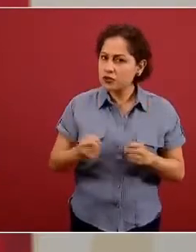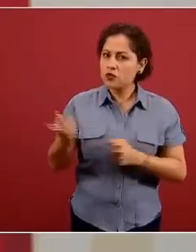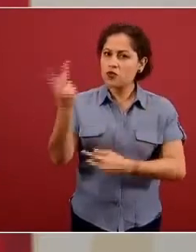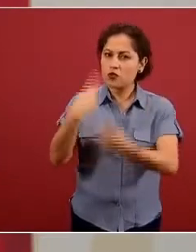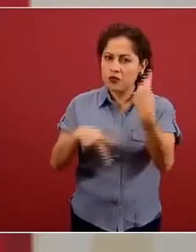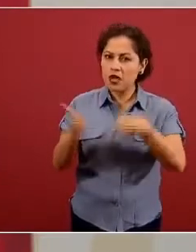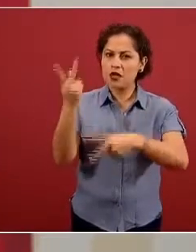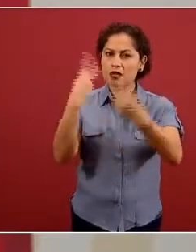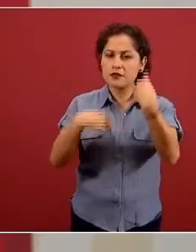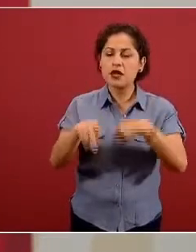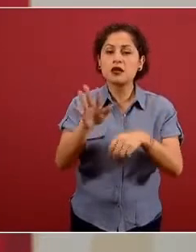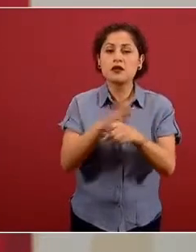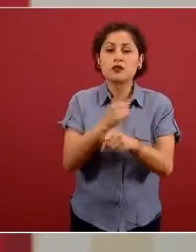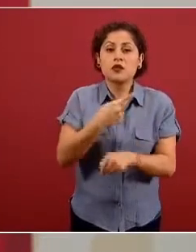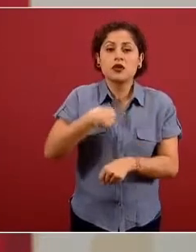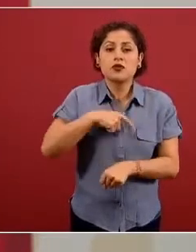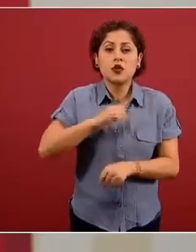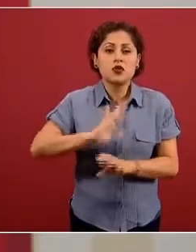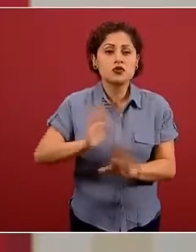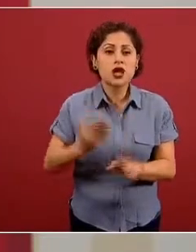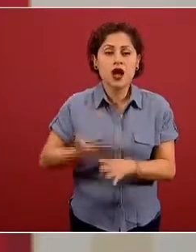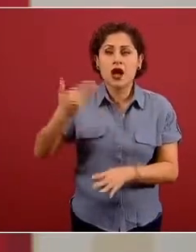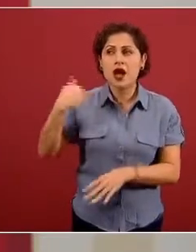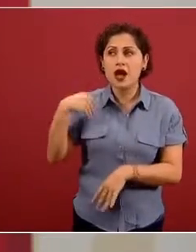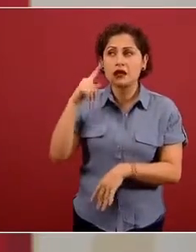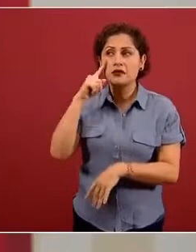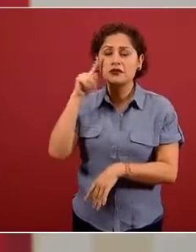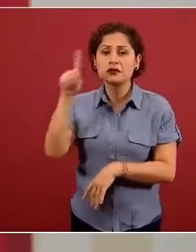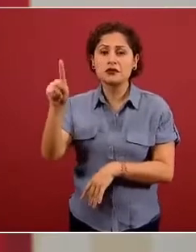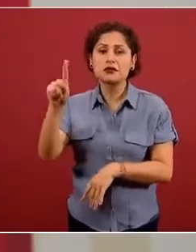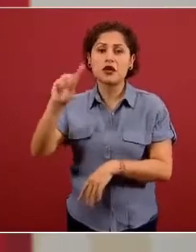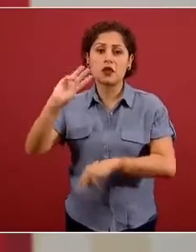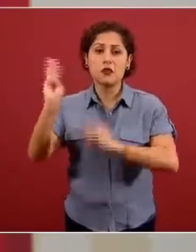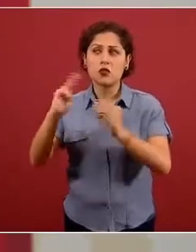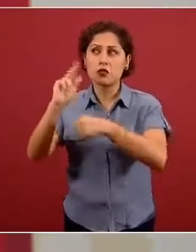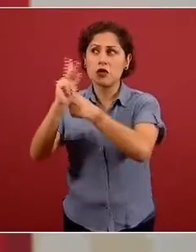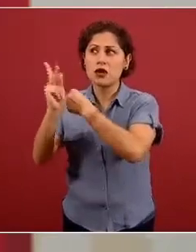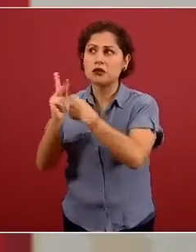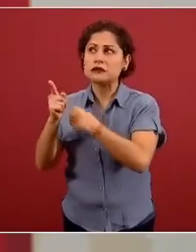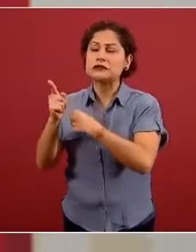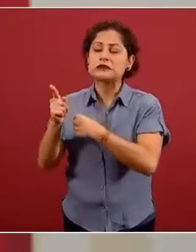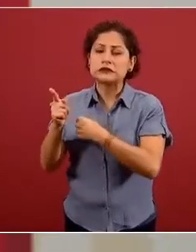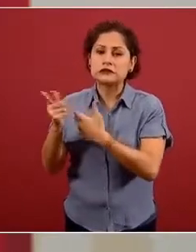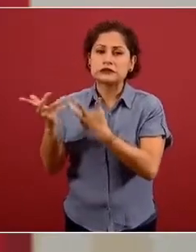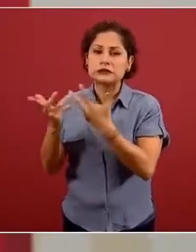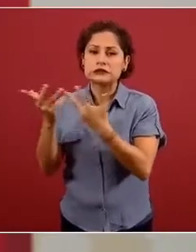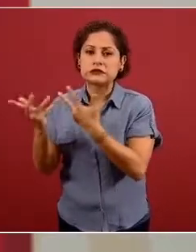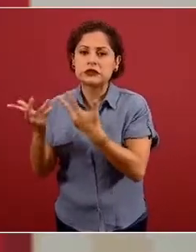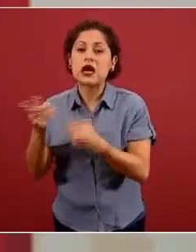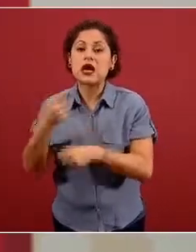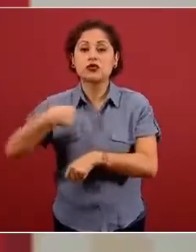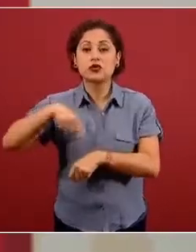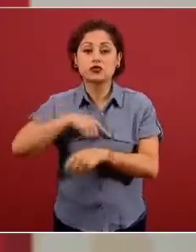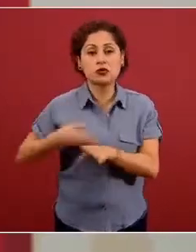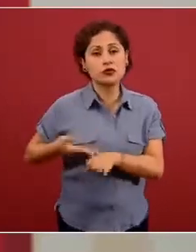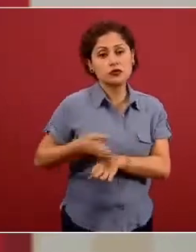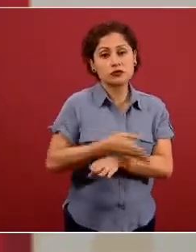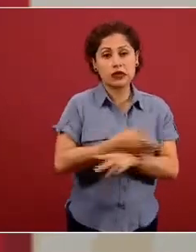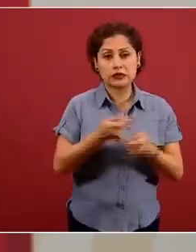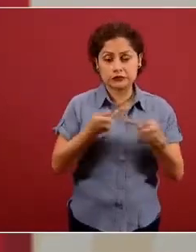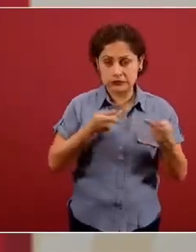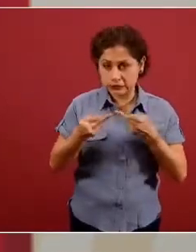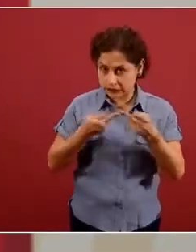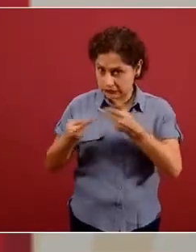observar en los distintos países del mundo. En México, la intensidad de la